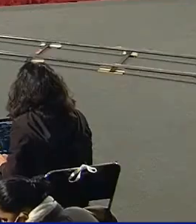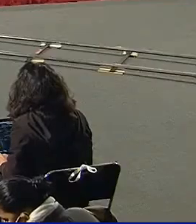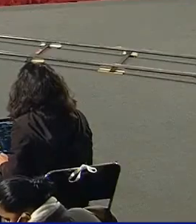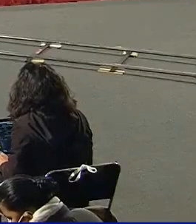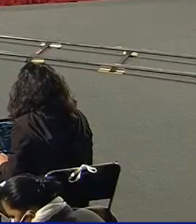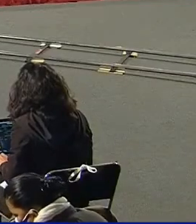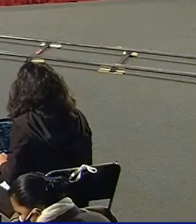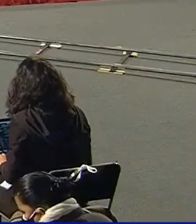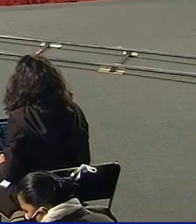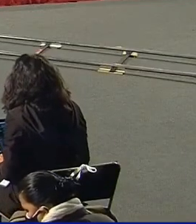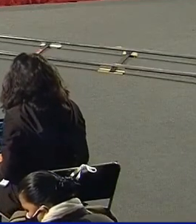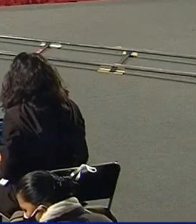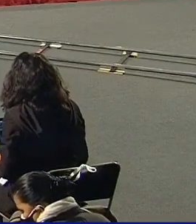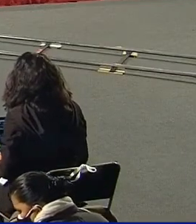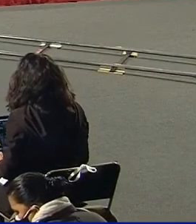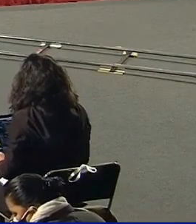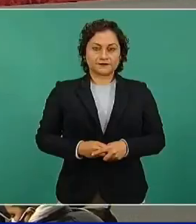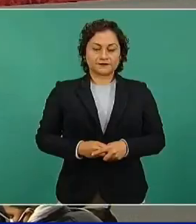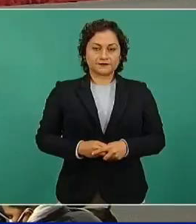Vamos a